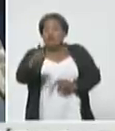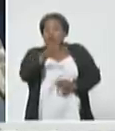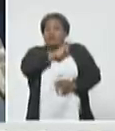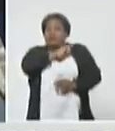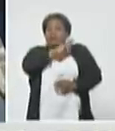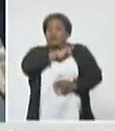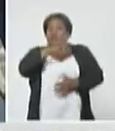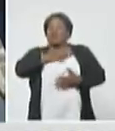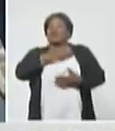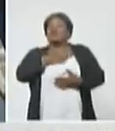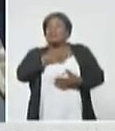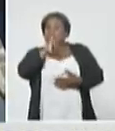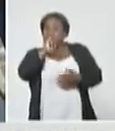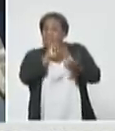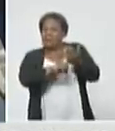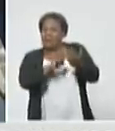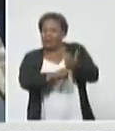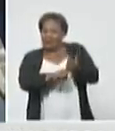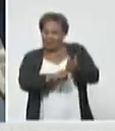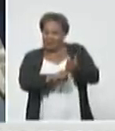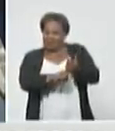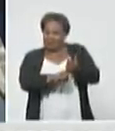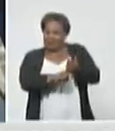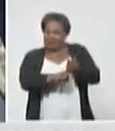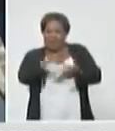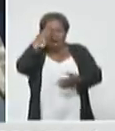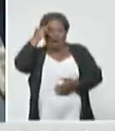nuestra, es de los padres, de los abuelos.